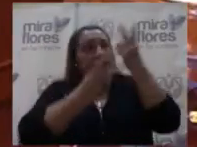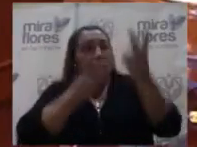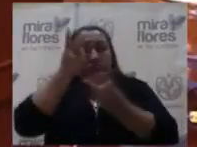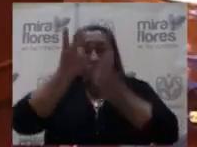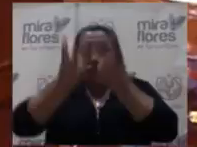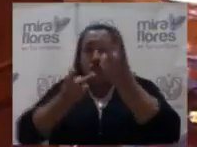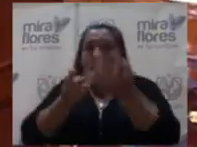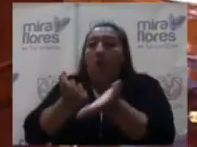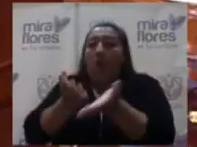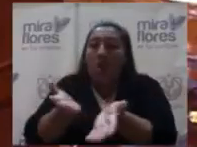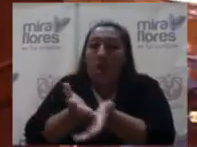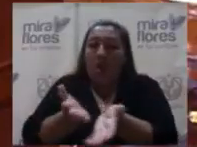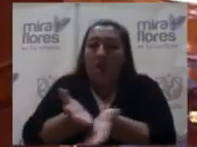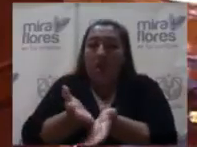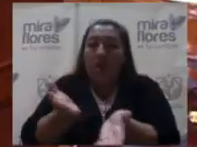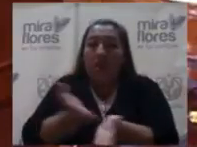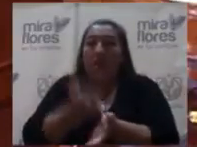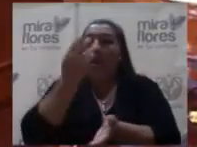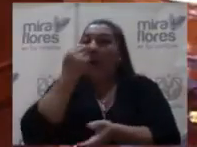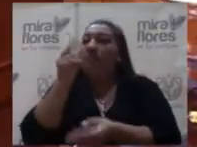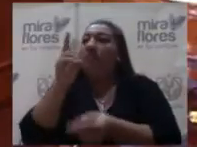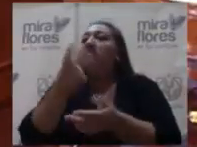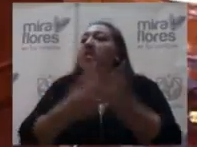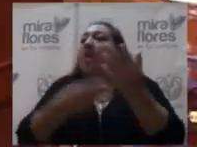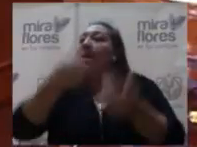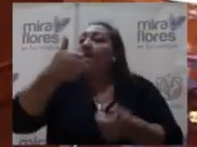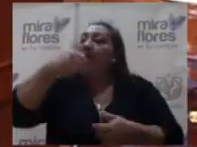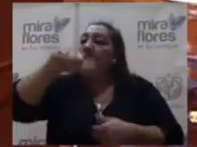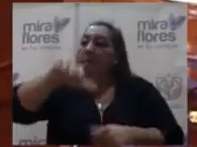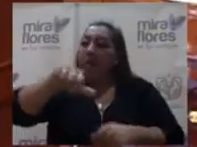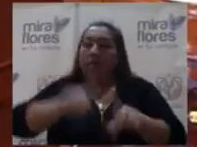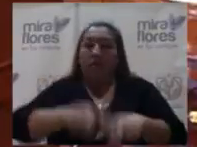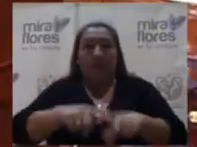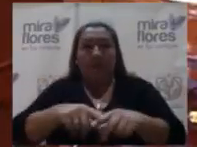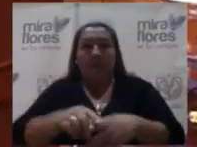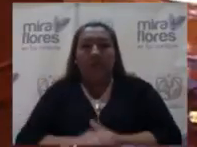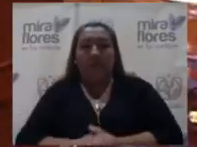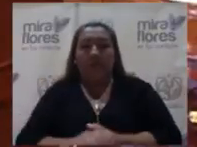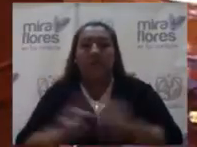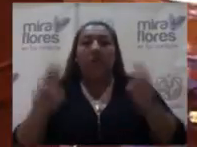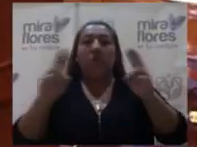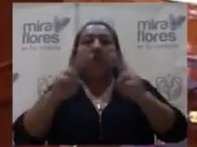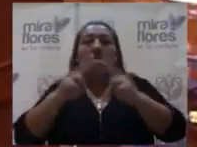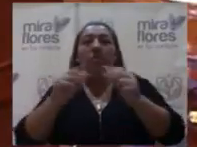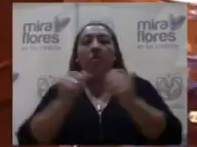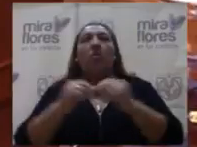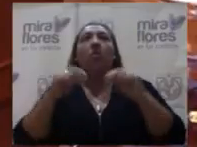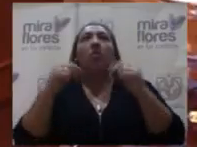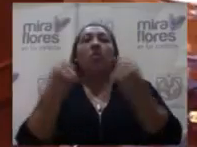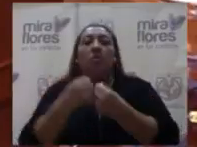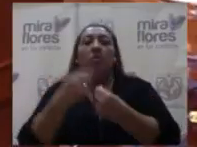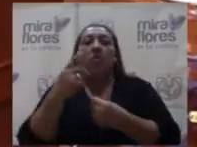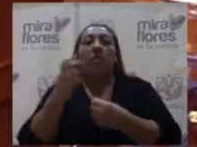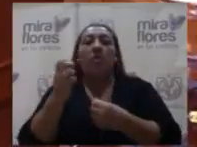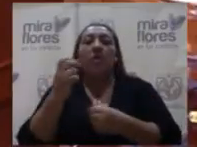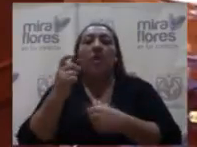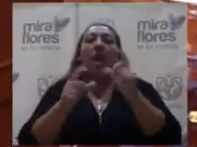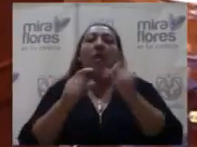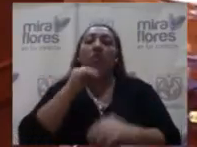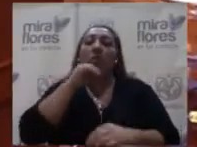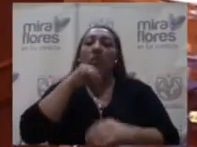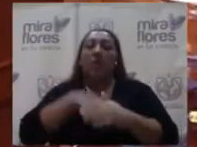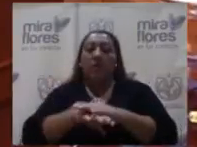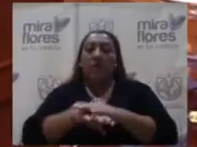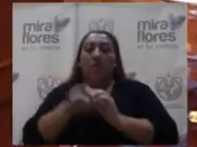educativas y instituciones tanto estatales como particulares. Se cuenta también con un grupo de reserva